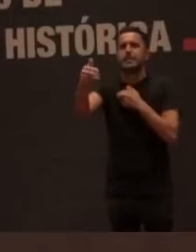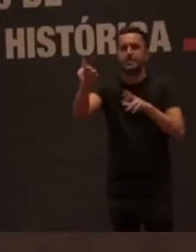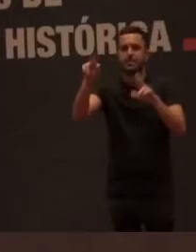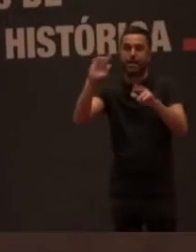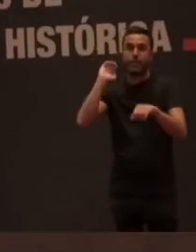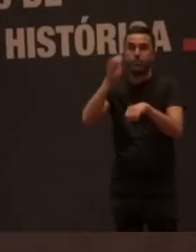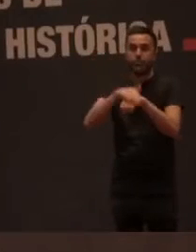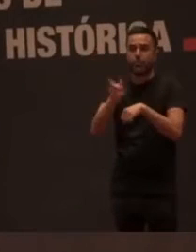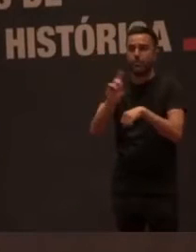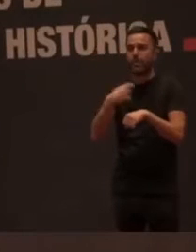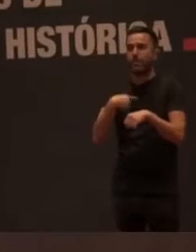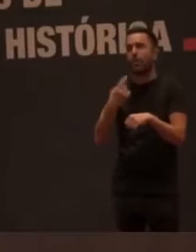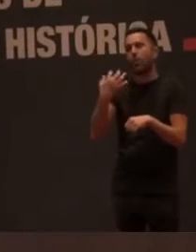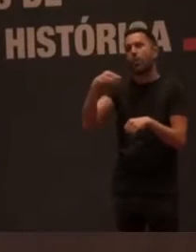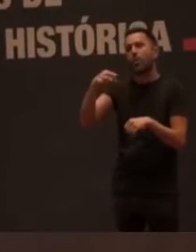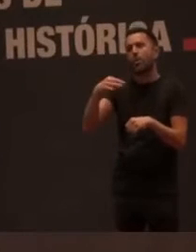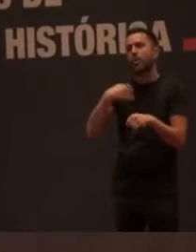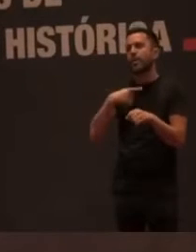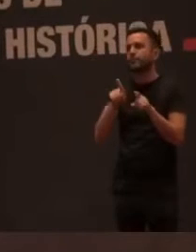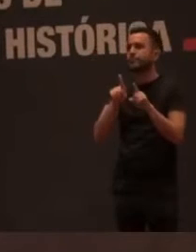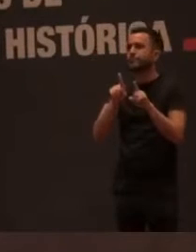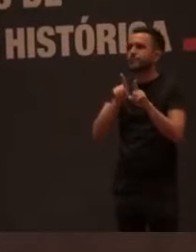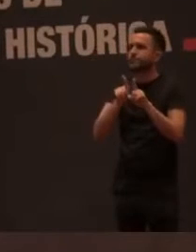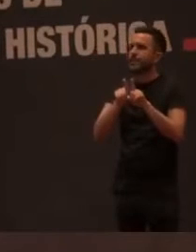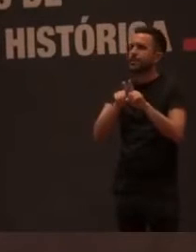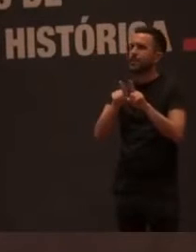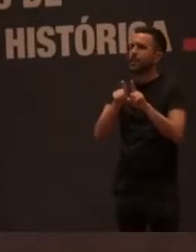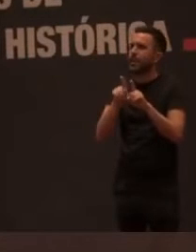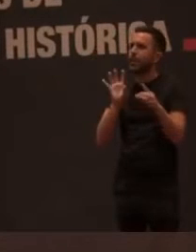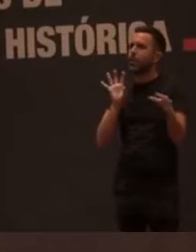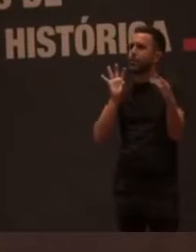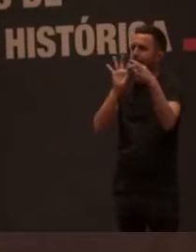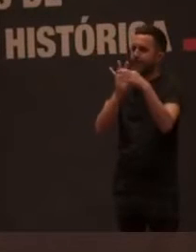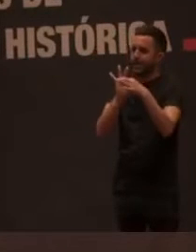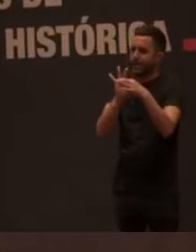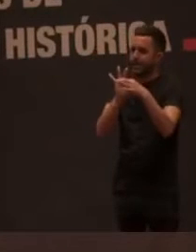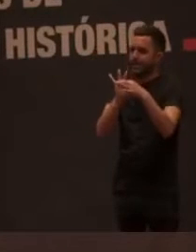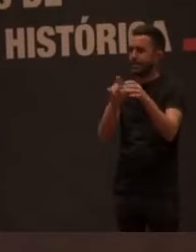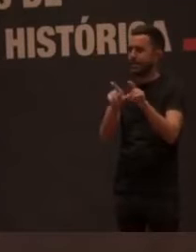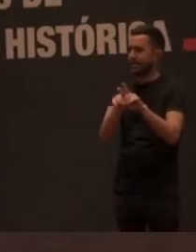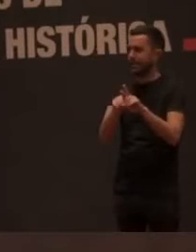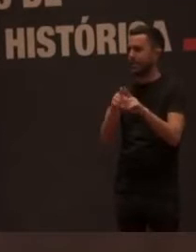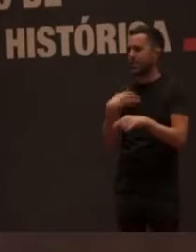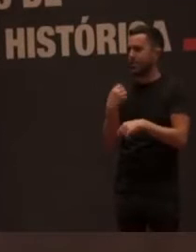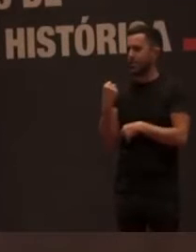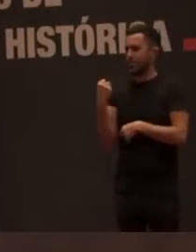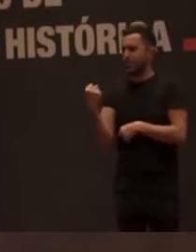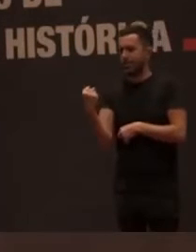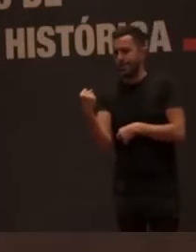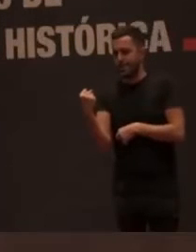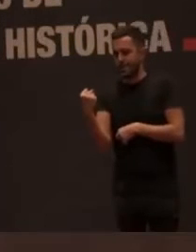conectar, hacer que todos esos movimientos, esa capacidad, esa potencia,